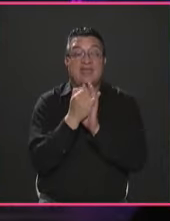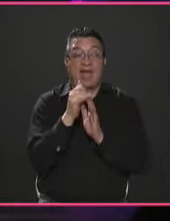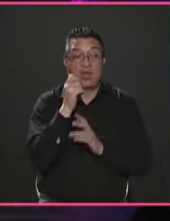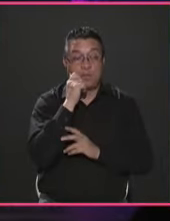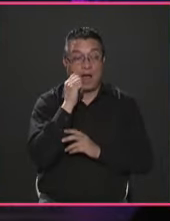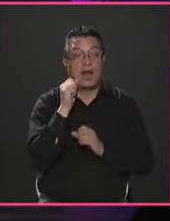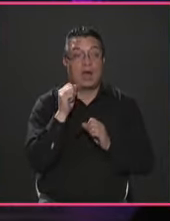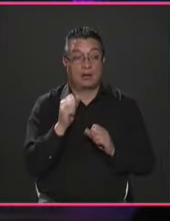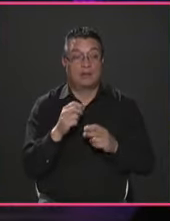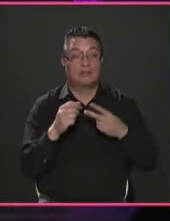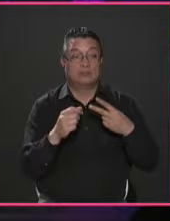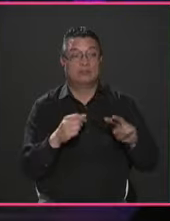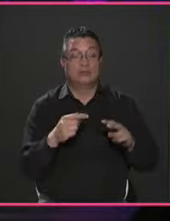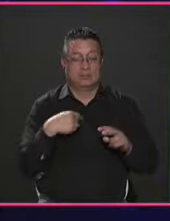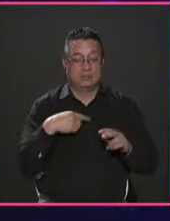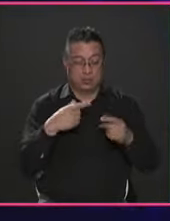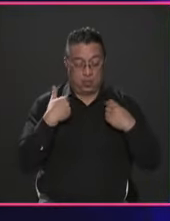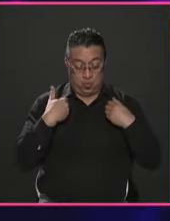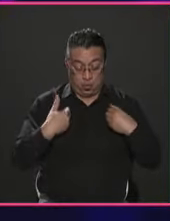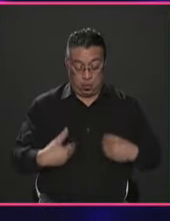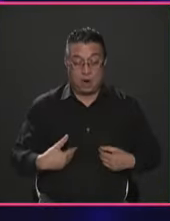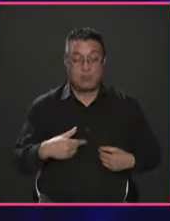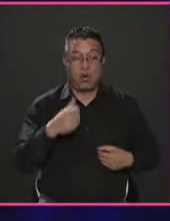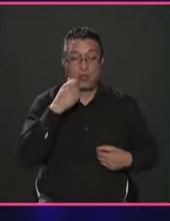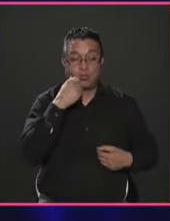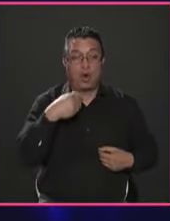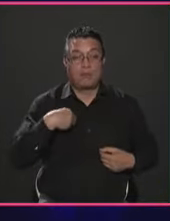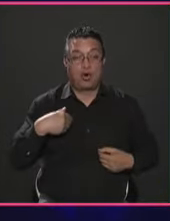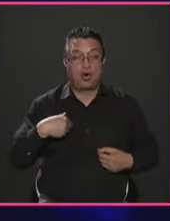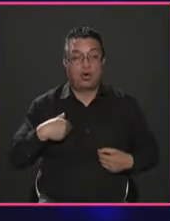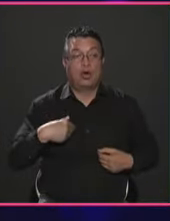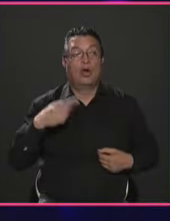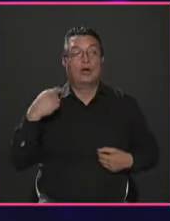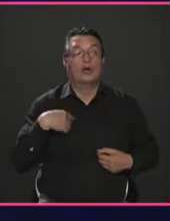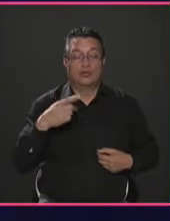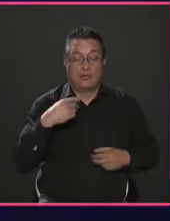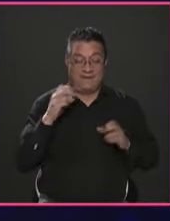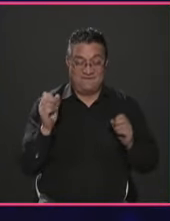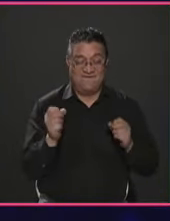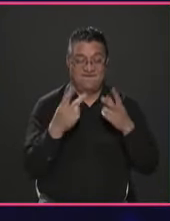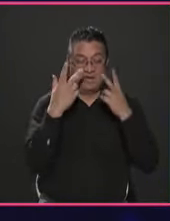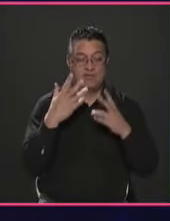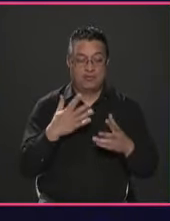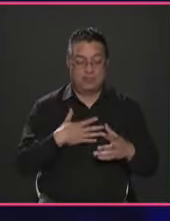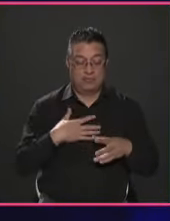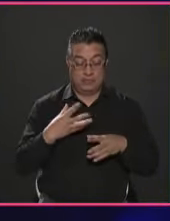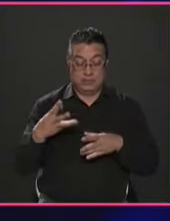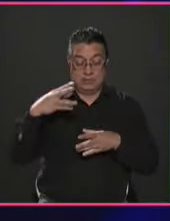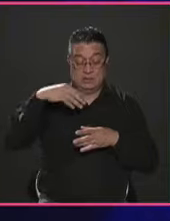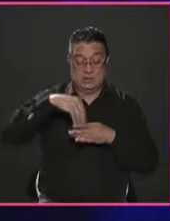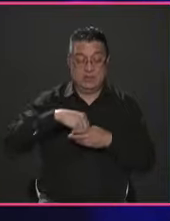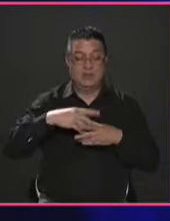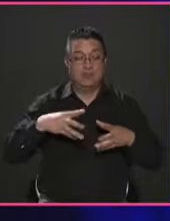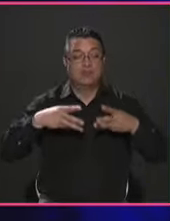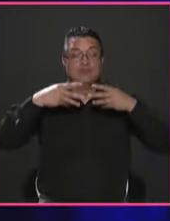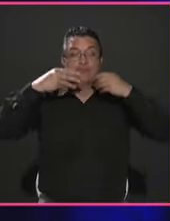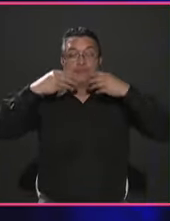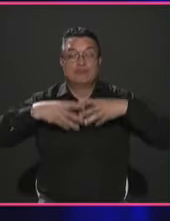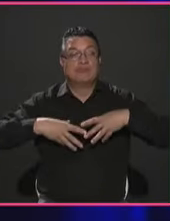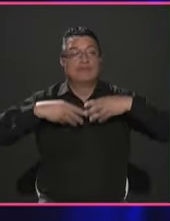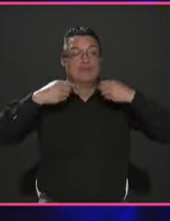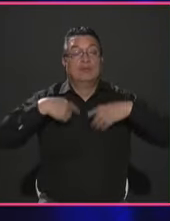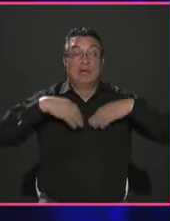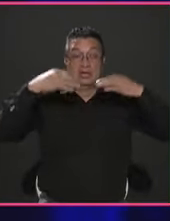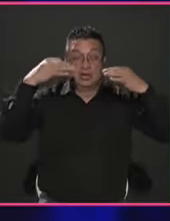humana es nuestro propio cuerto en un estado como seres vivos que existen y respiran tenemos que